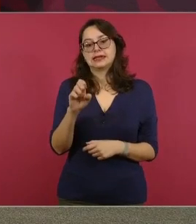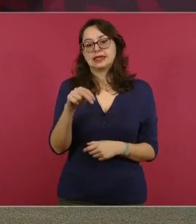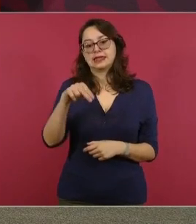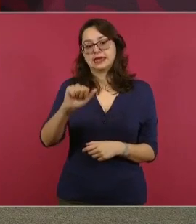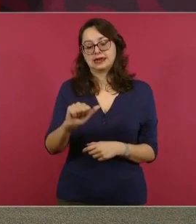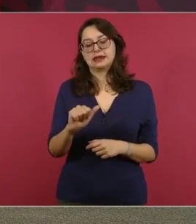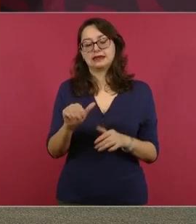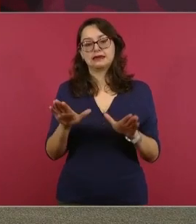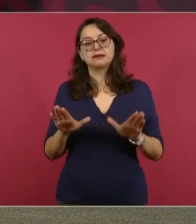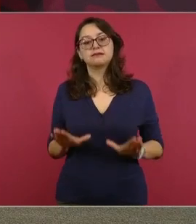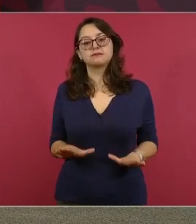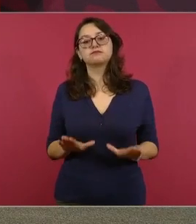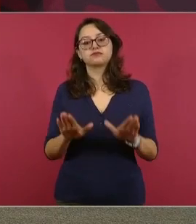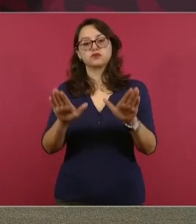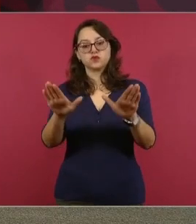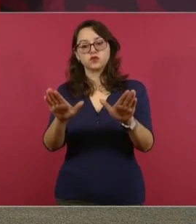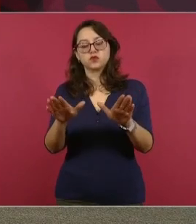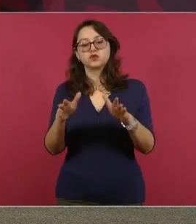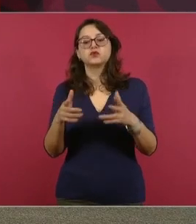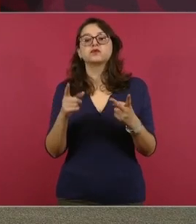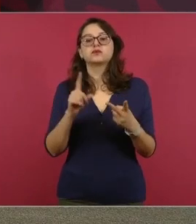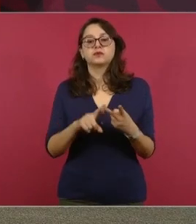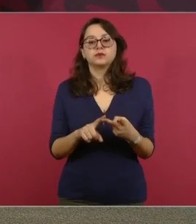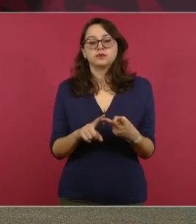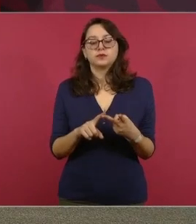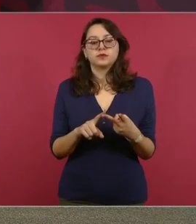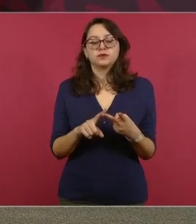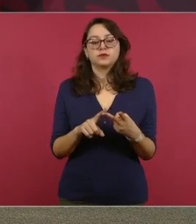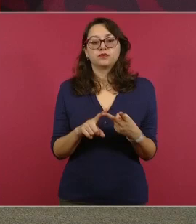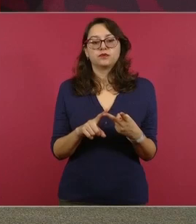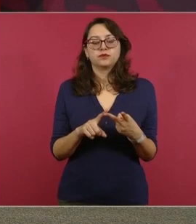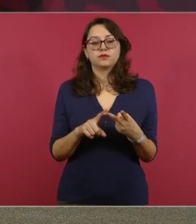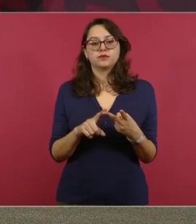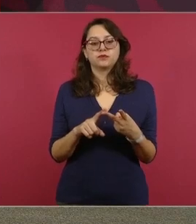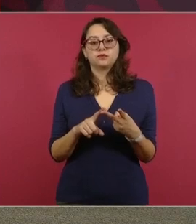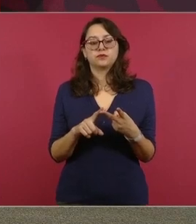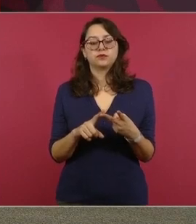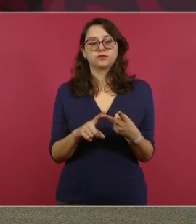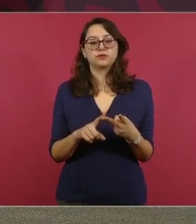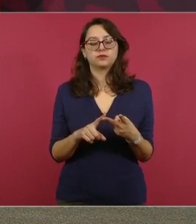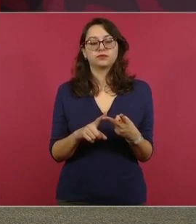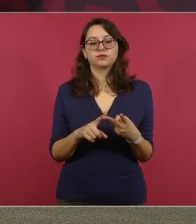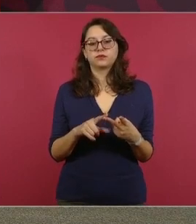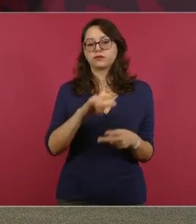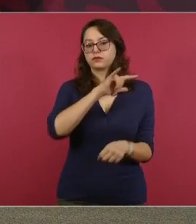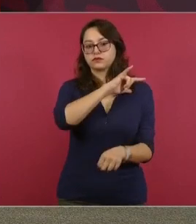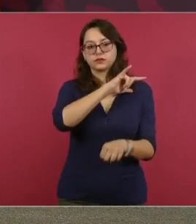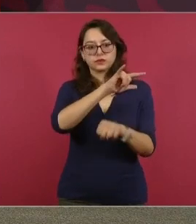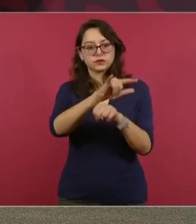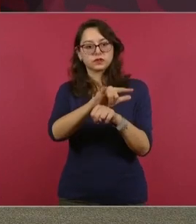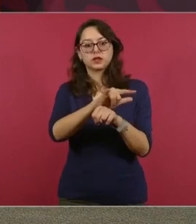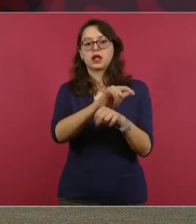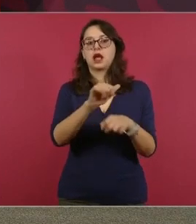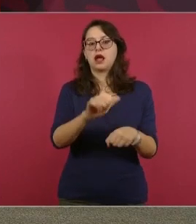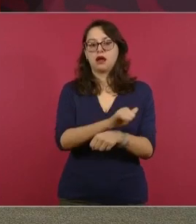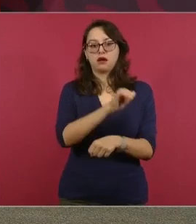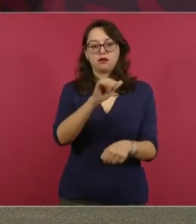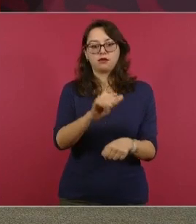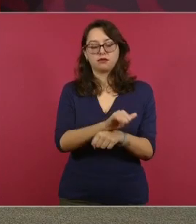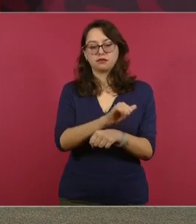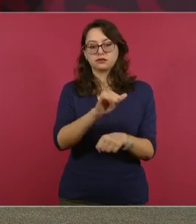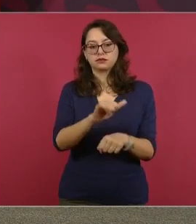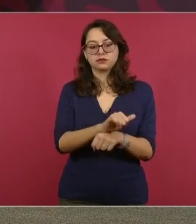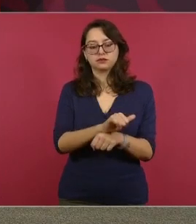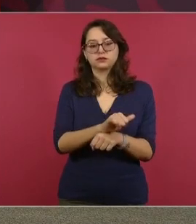Defensa, también el transporte aéreo terrestre de la